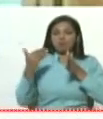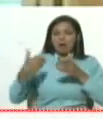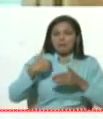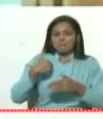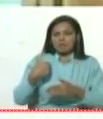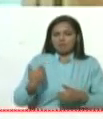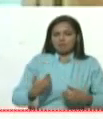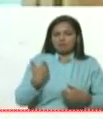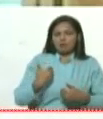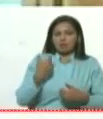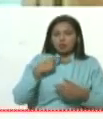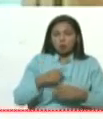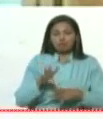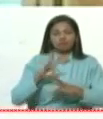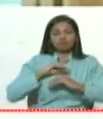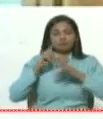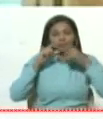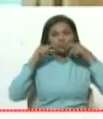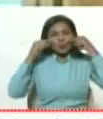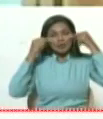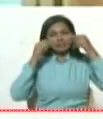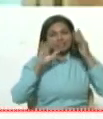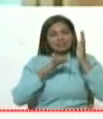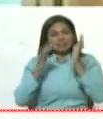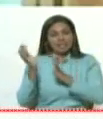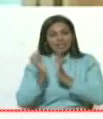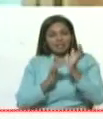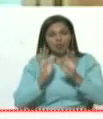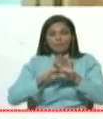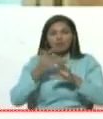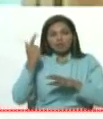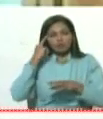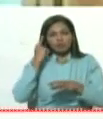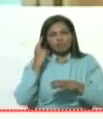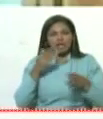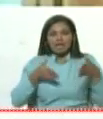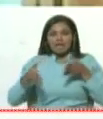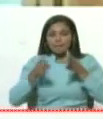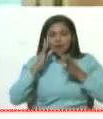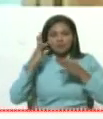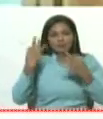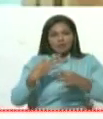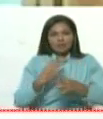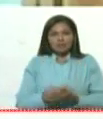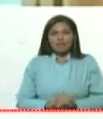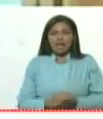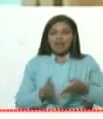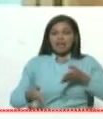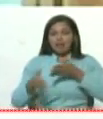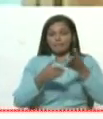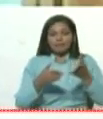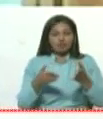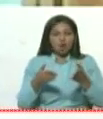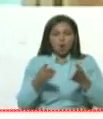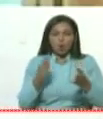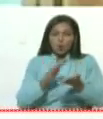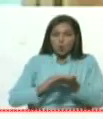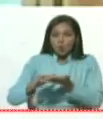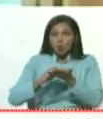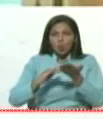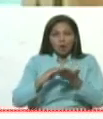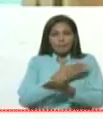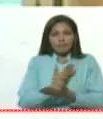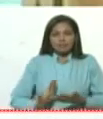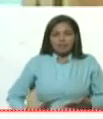lo asumo con una sonrisa, la sonrisa de Cristo, porque sé que estoy en el camino correcto, en el camino de la redención. Y como